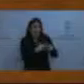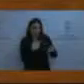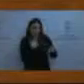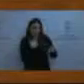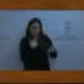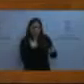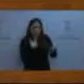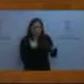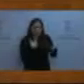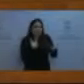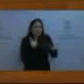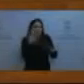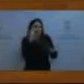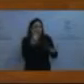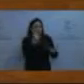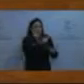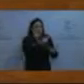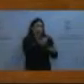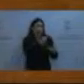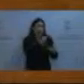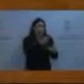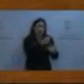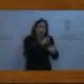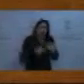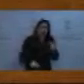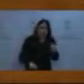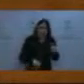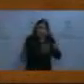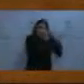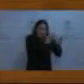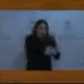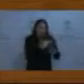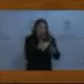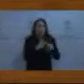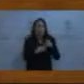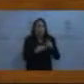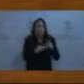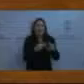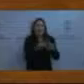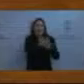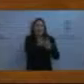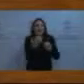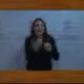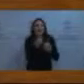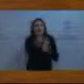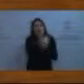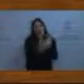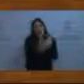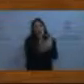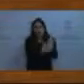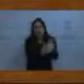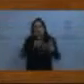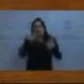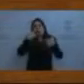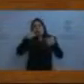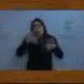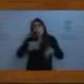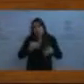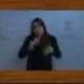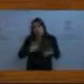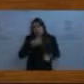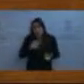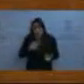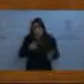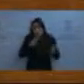lo que usted entiende por política y esto nos lleva aquí. Lo que usted entiende por política nos lleva a todos estos datos. recientes y reales que yo le estoy dando. Y